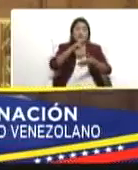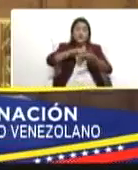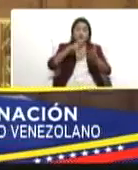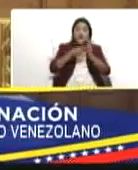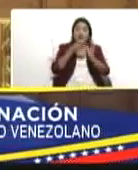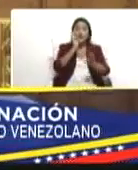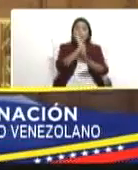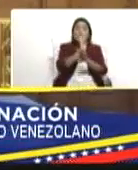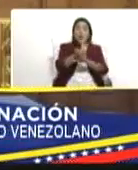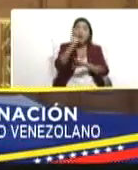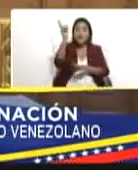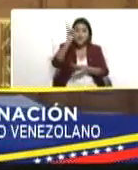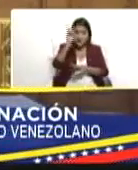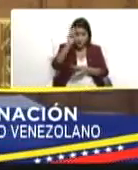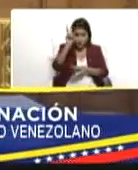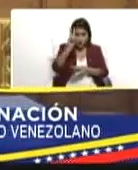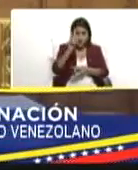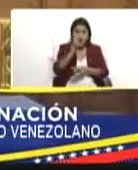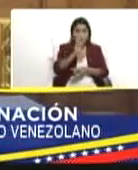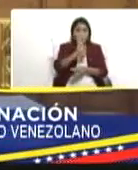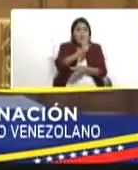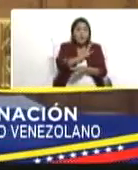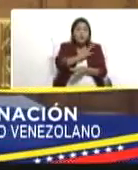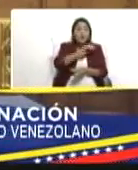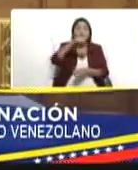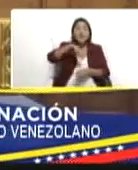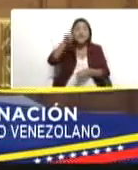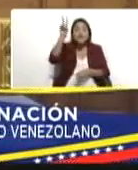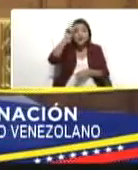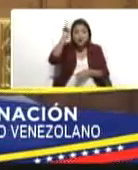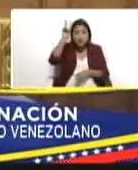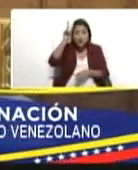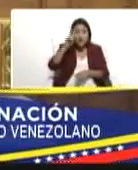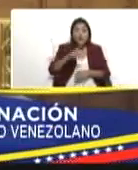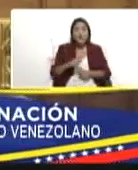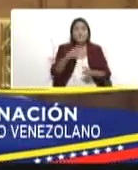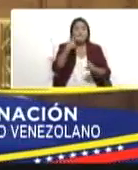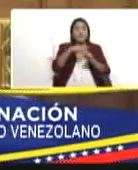nacional la seguridad interna